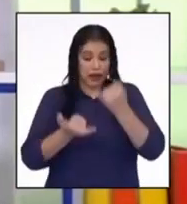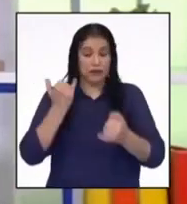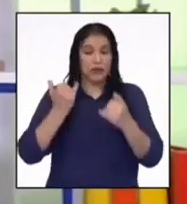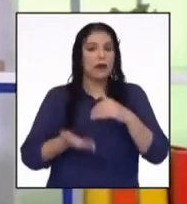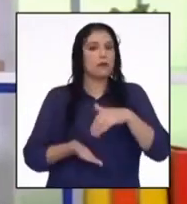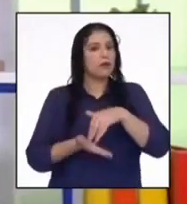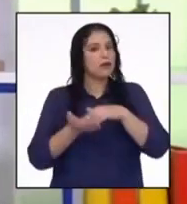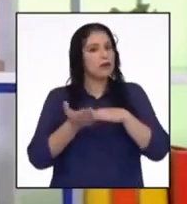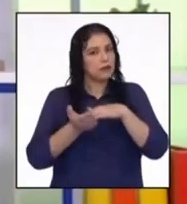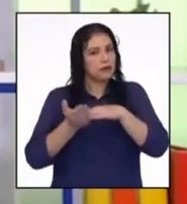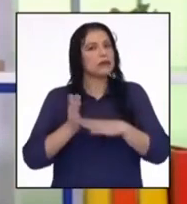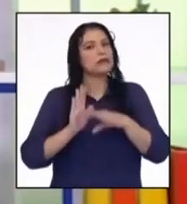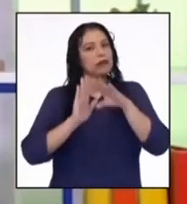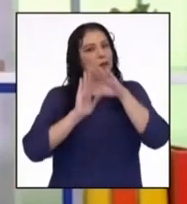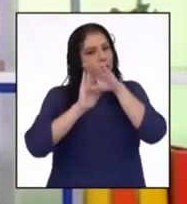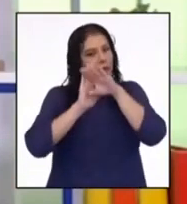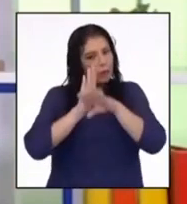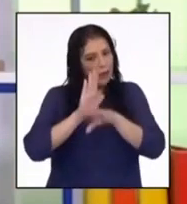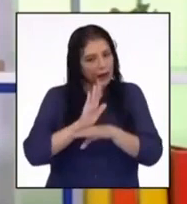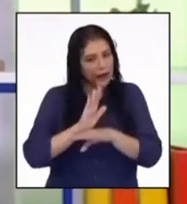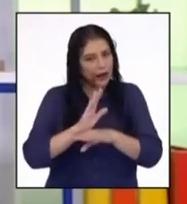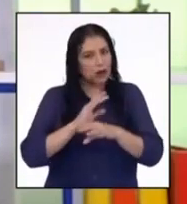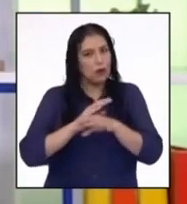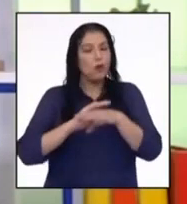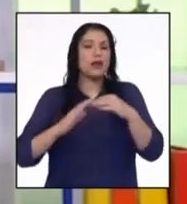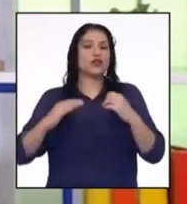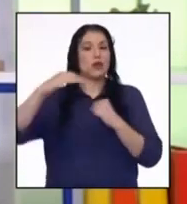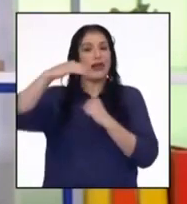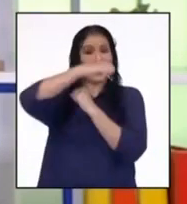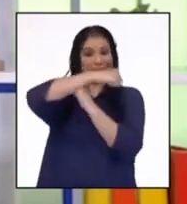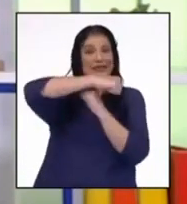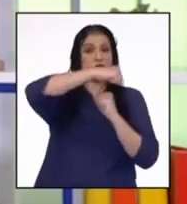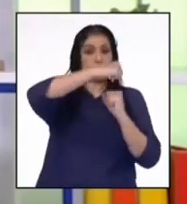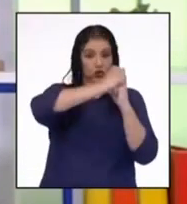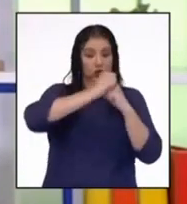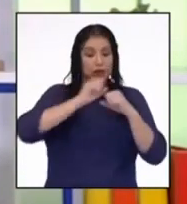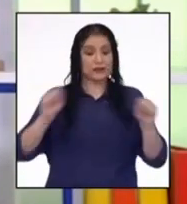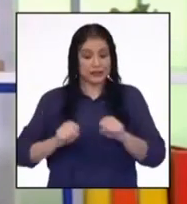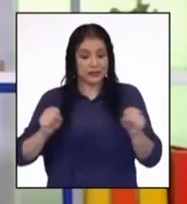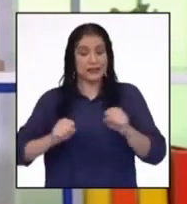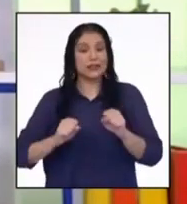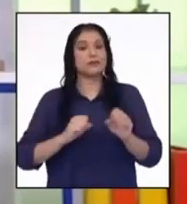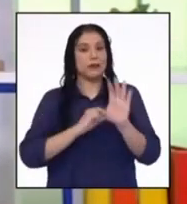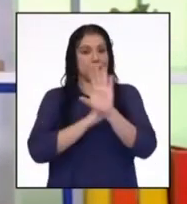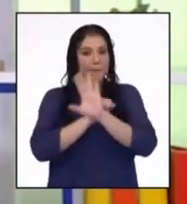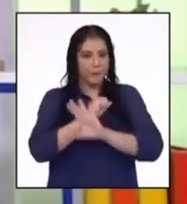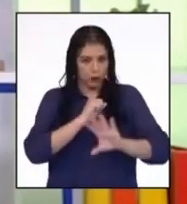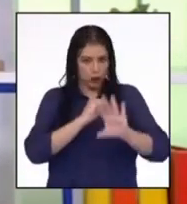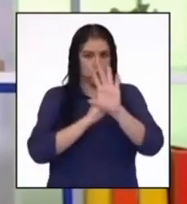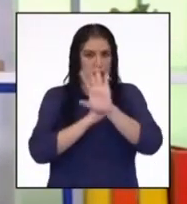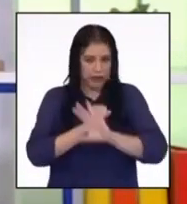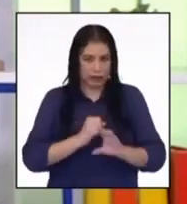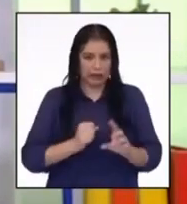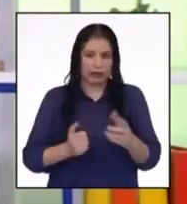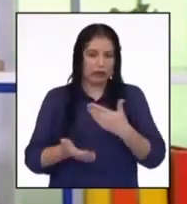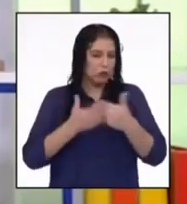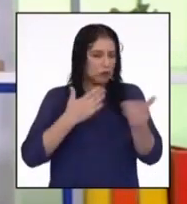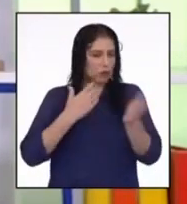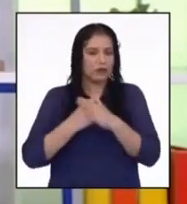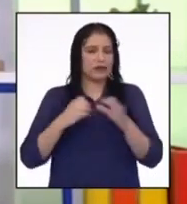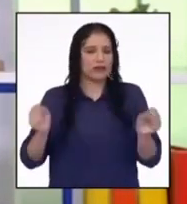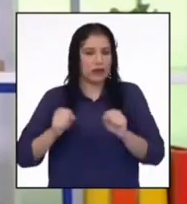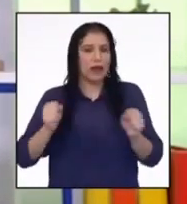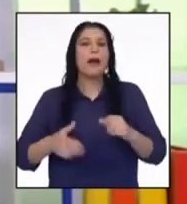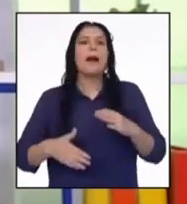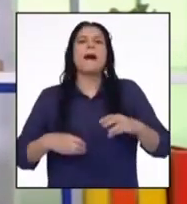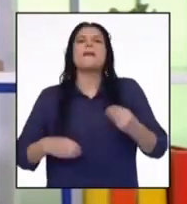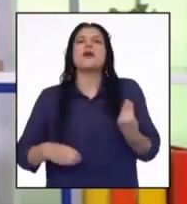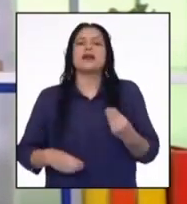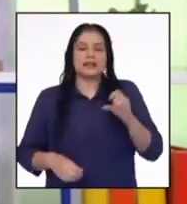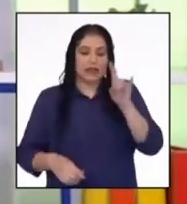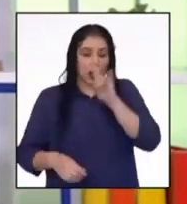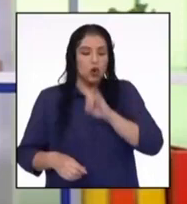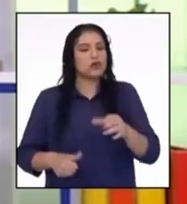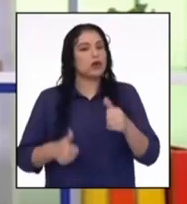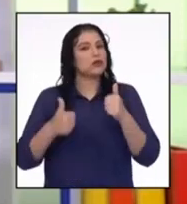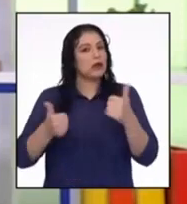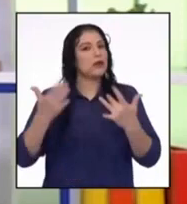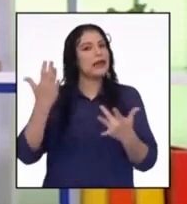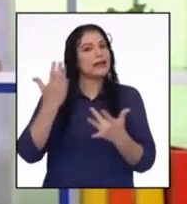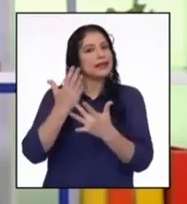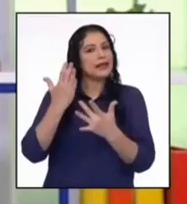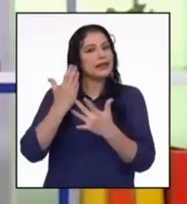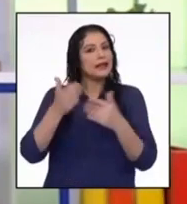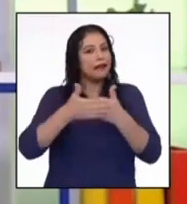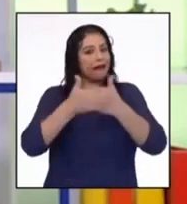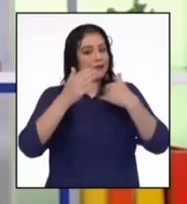hay vulnerabilidad baja cuando la estructura es sismo resistente, o sea, resistente a los sismos, porque se ha usado una buena técnica